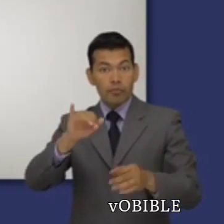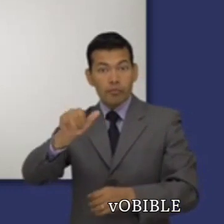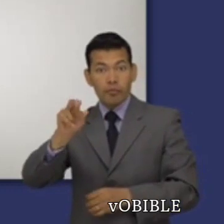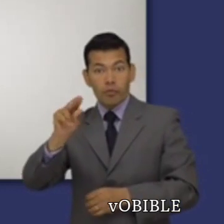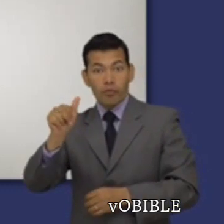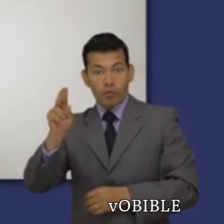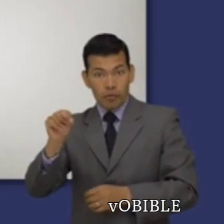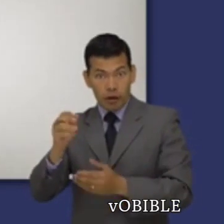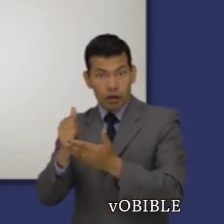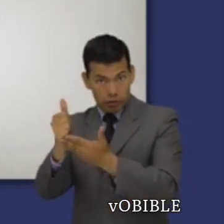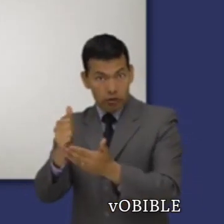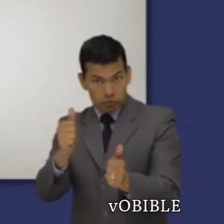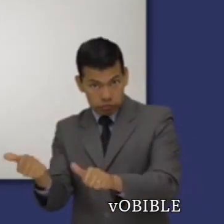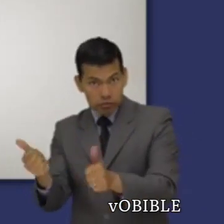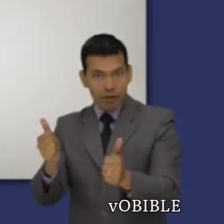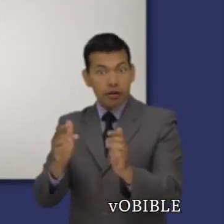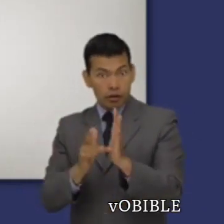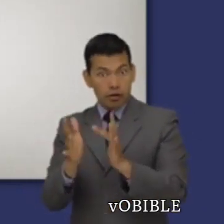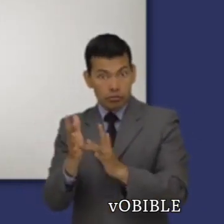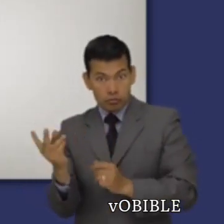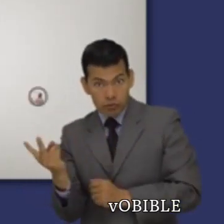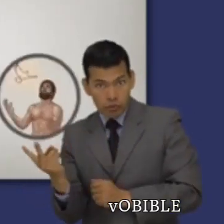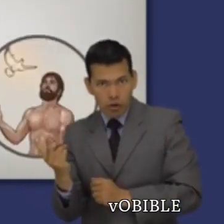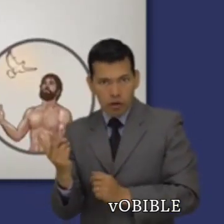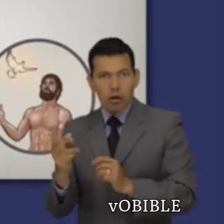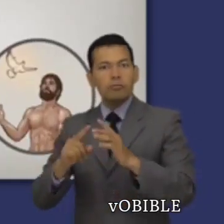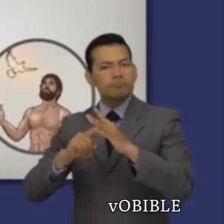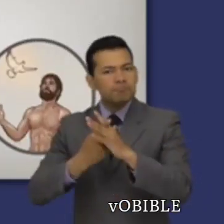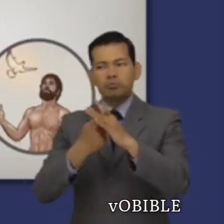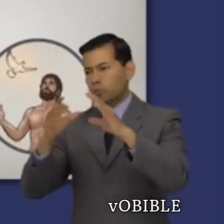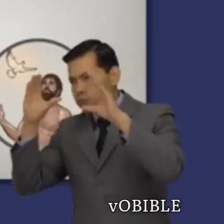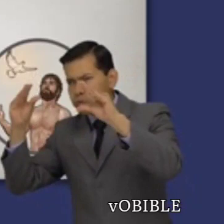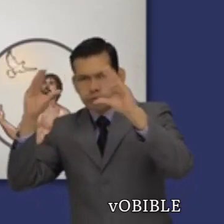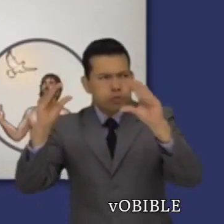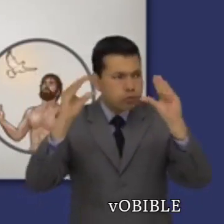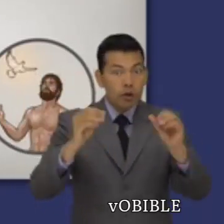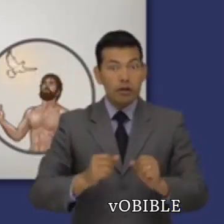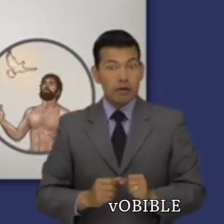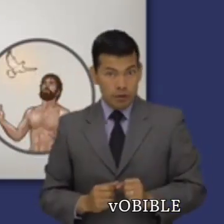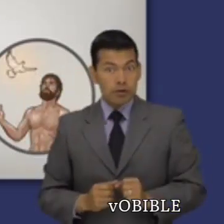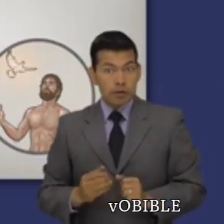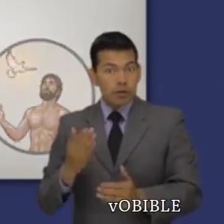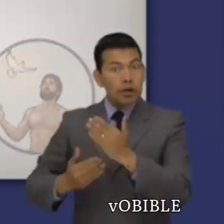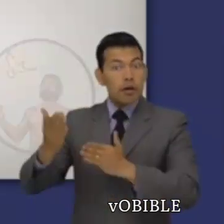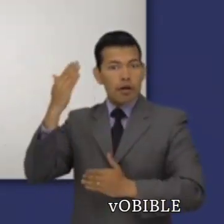El capítulo 3 nos ayuda a determinar cuándo empezaron Juan el Bautista y Jesús sus respectivos ministerios.